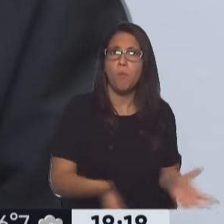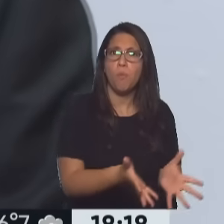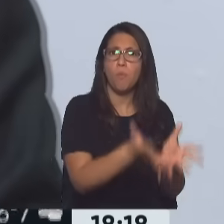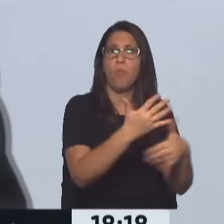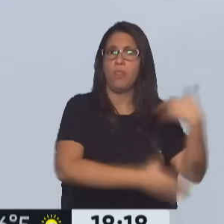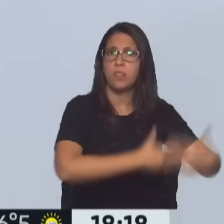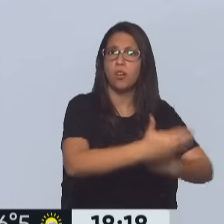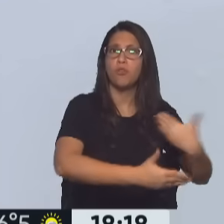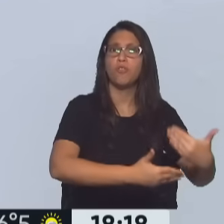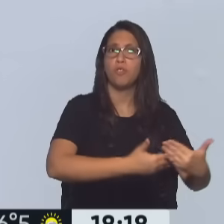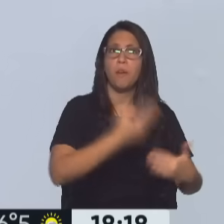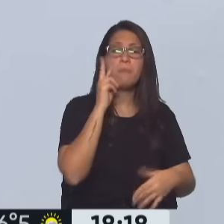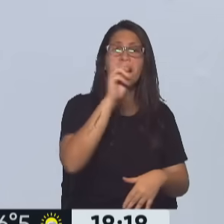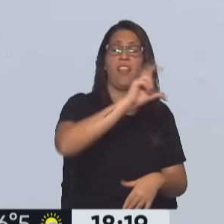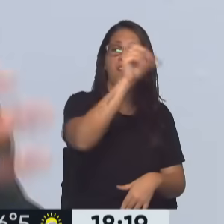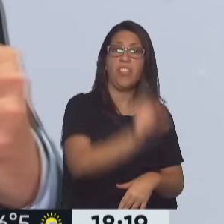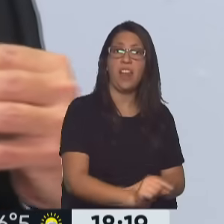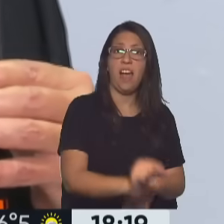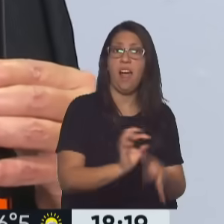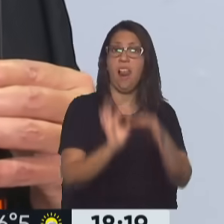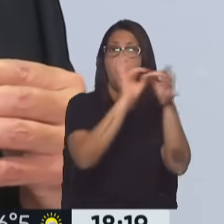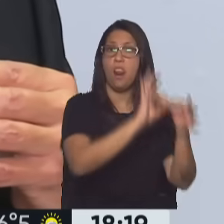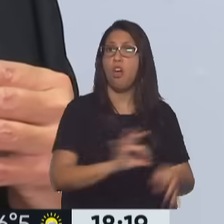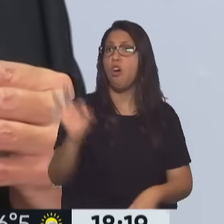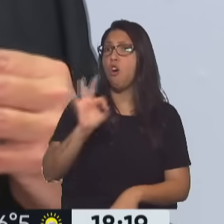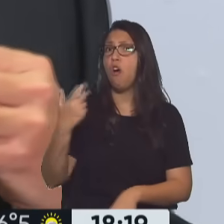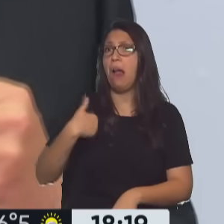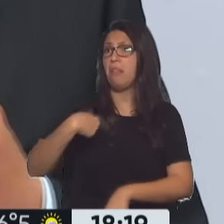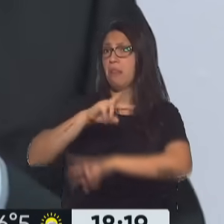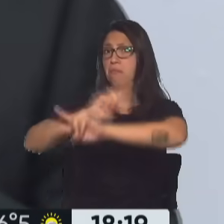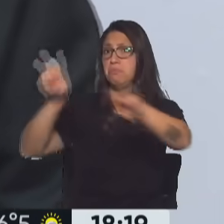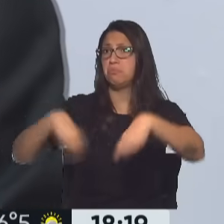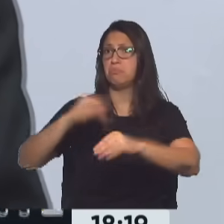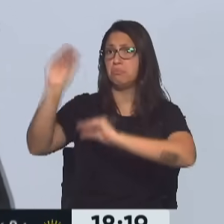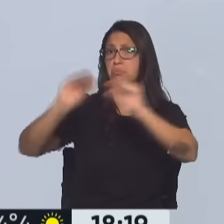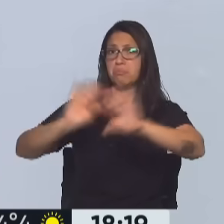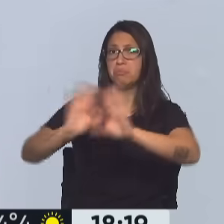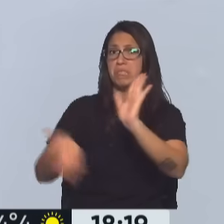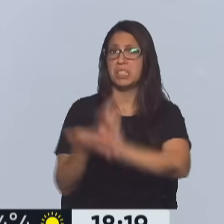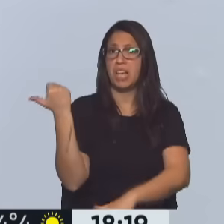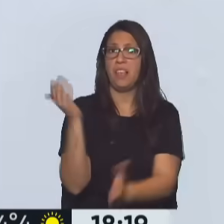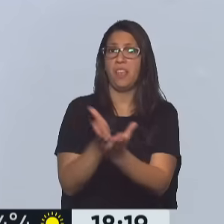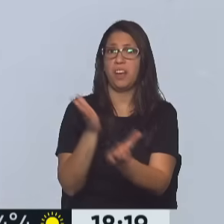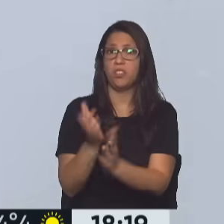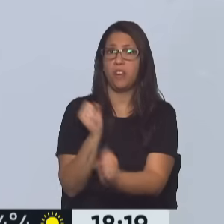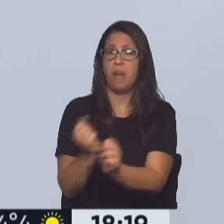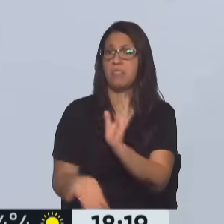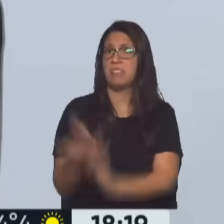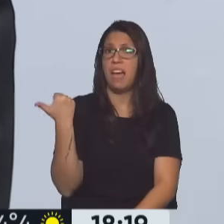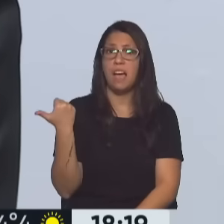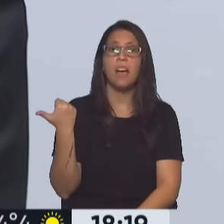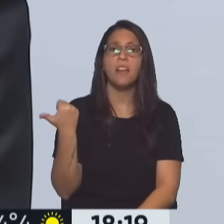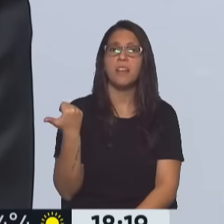además tengamos una mirada federal, o se elimina la coparticipación, se eliminan los derechos laborales y se